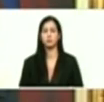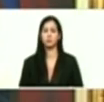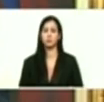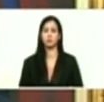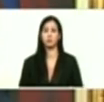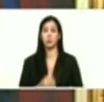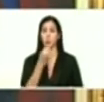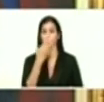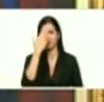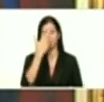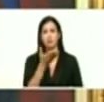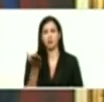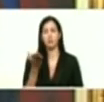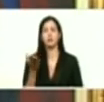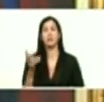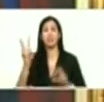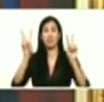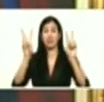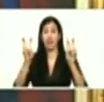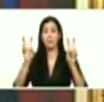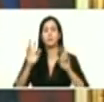bueno ustedes saben es un tema que